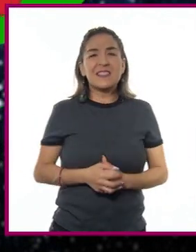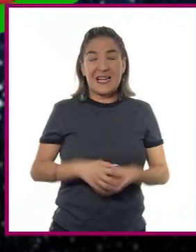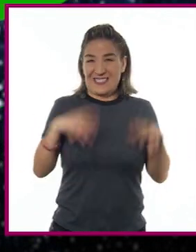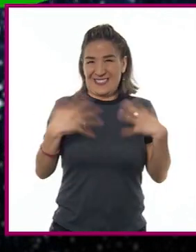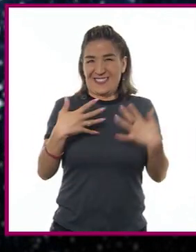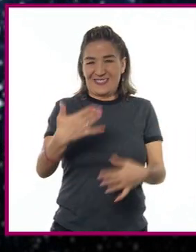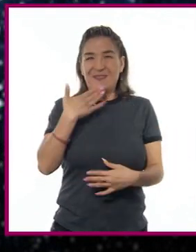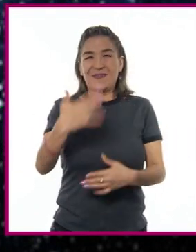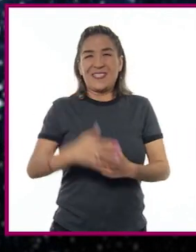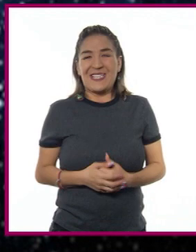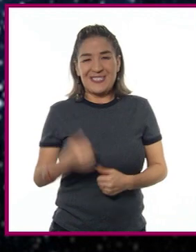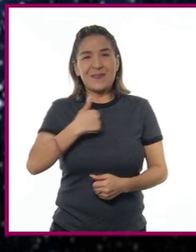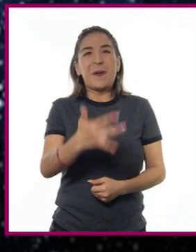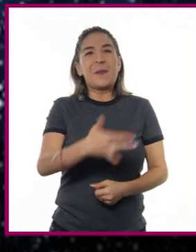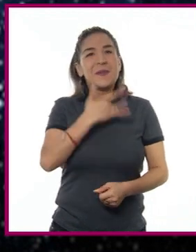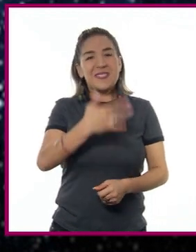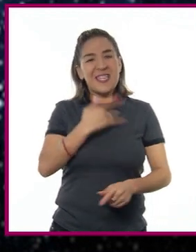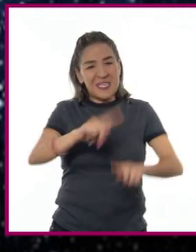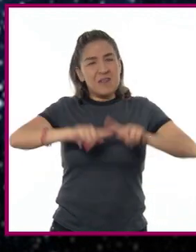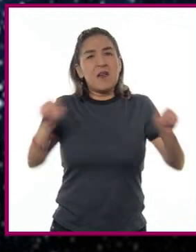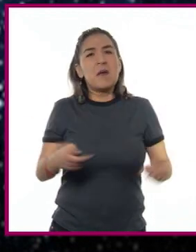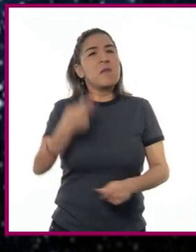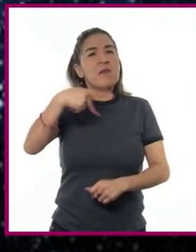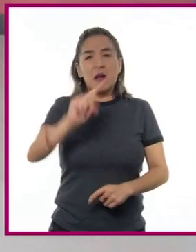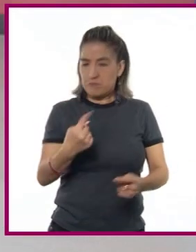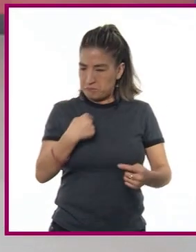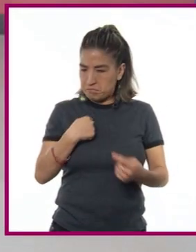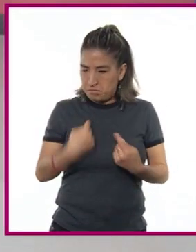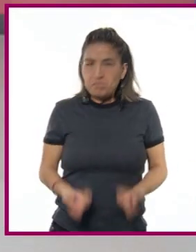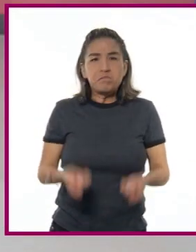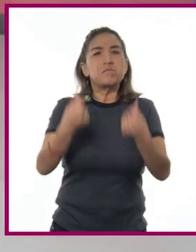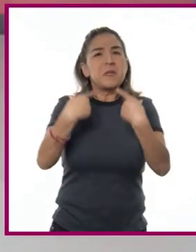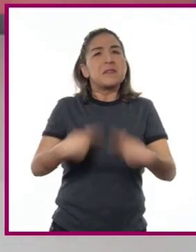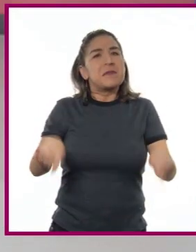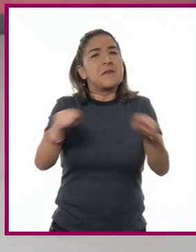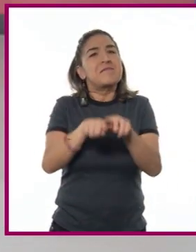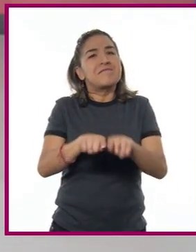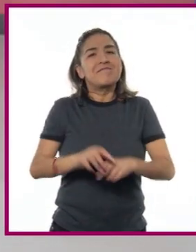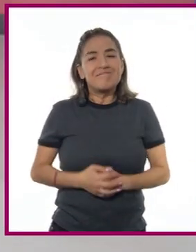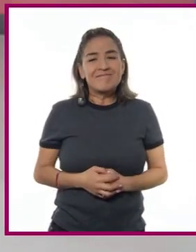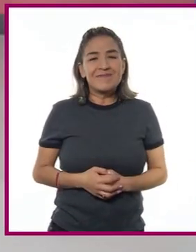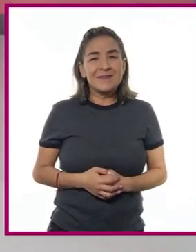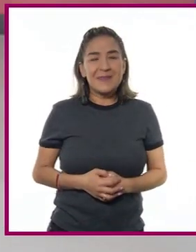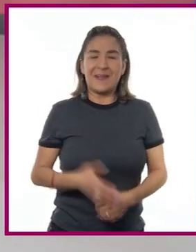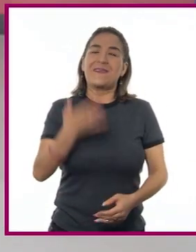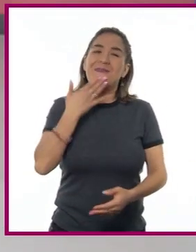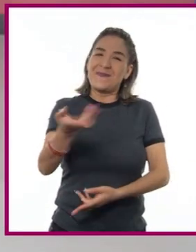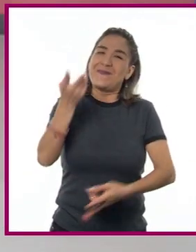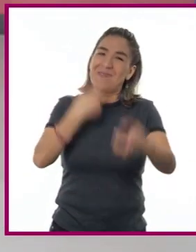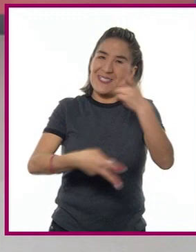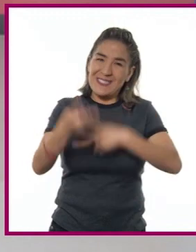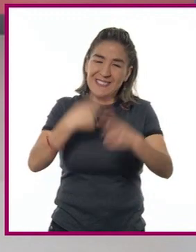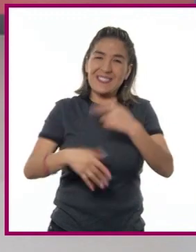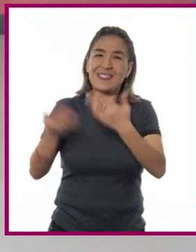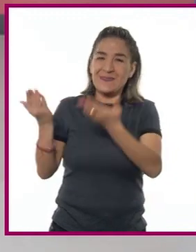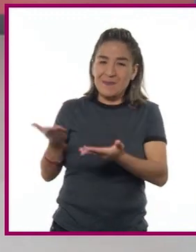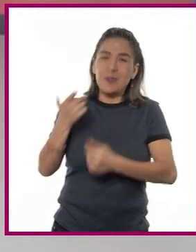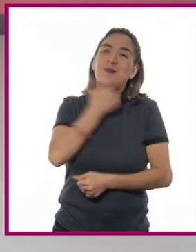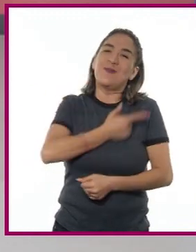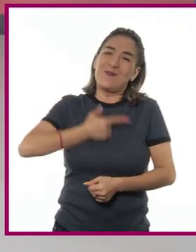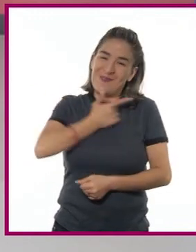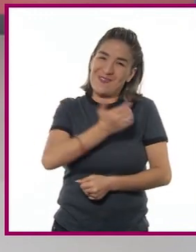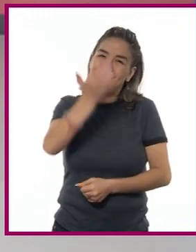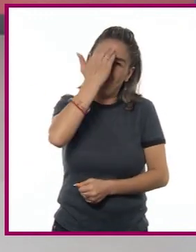¡Súper! Me siento diferente, pero sigo siendo el mismo. Bienvenidos, queridos isótopos. Es un gusto